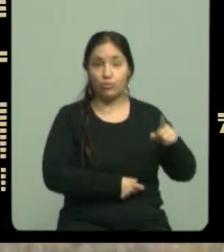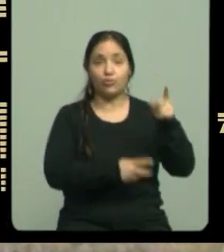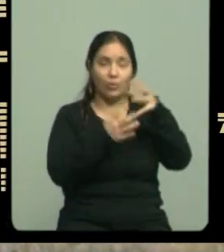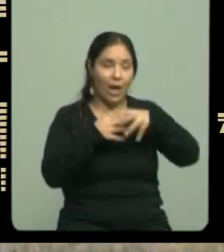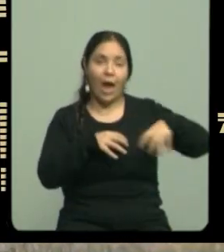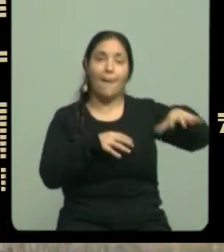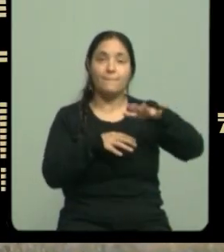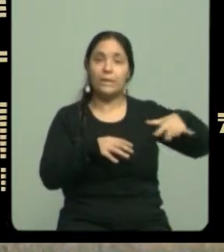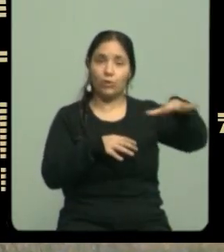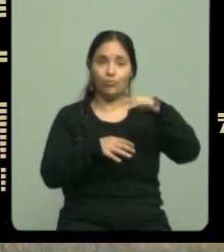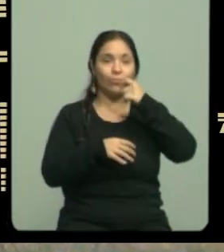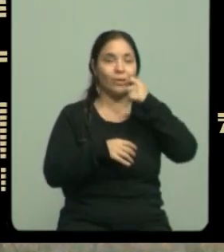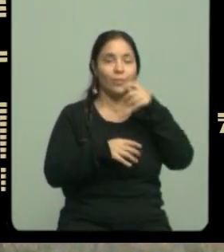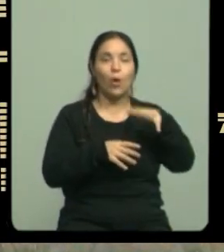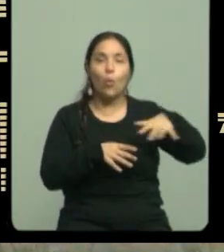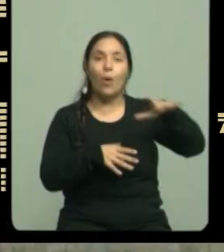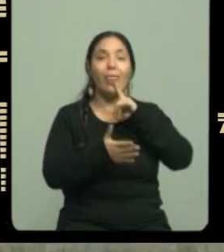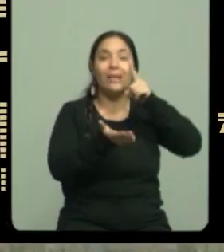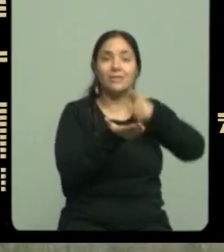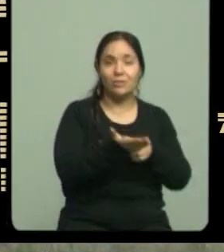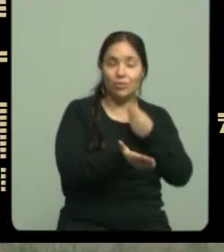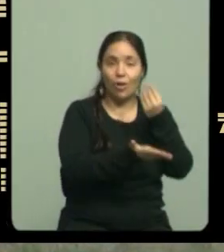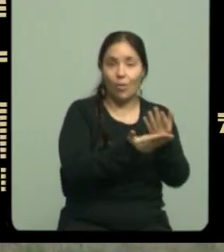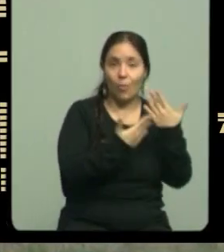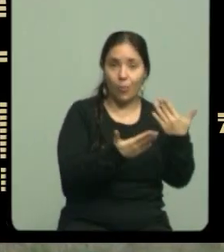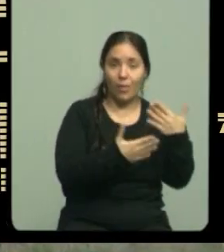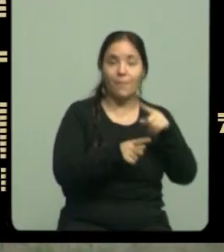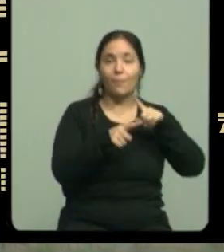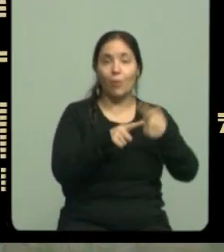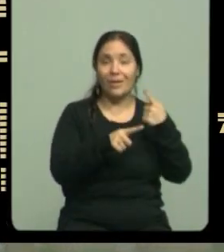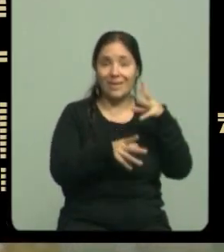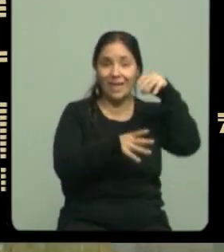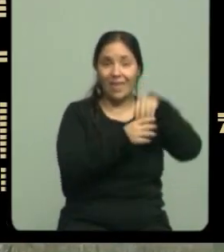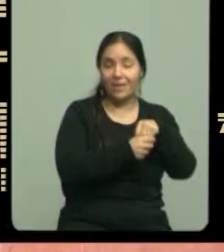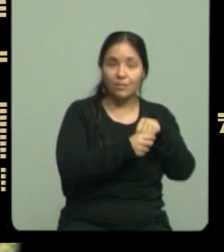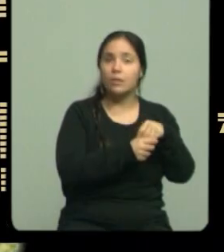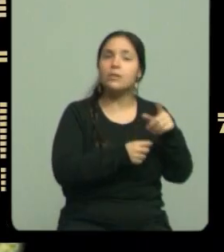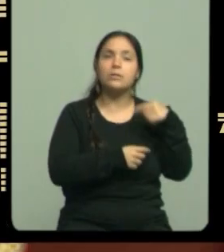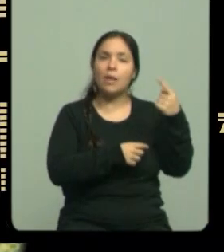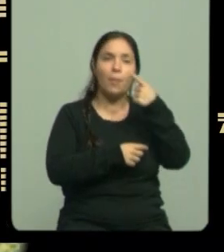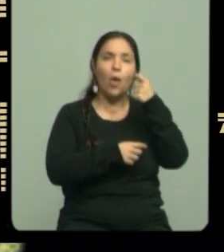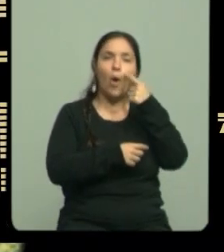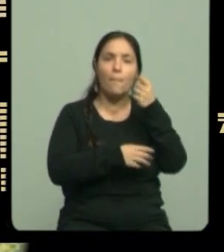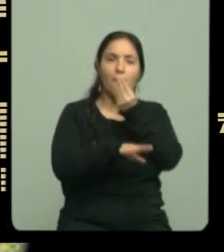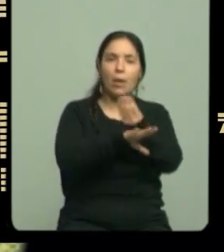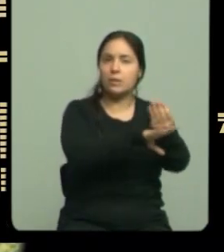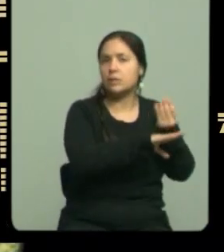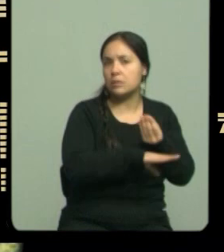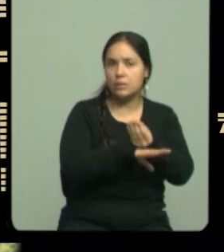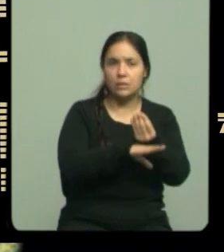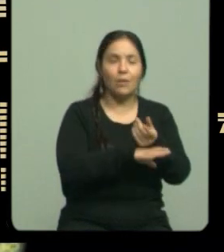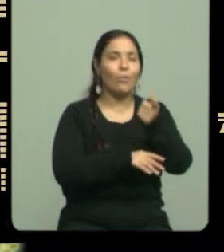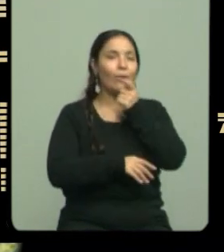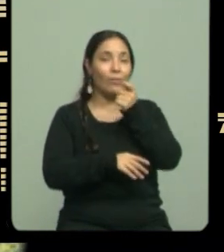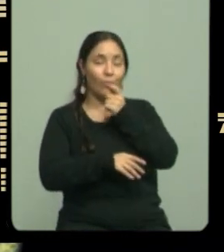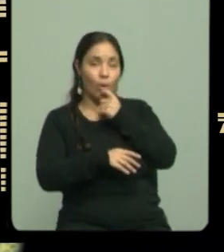gobierno, pero sí de esto de que en los lugares de decisión, incluso en la política, generalmente son hombres los que están.